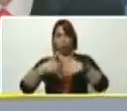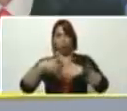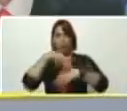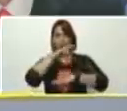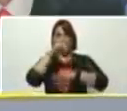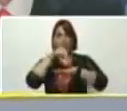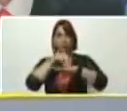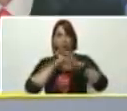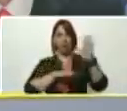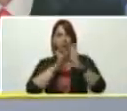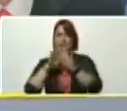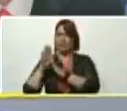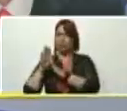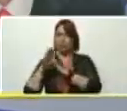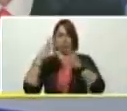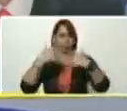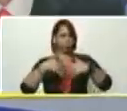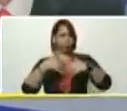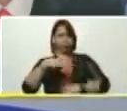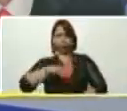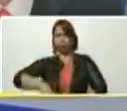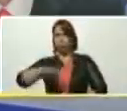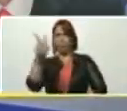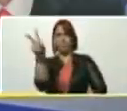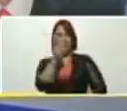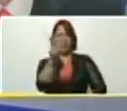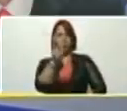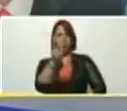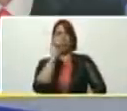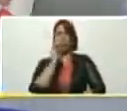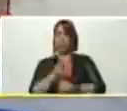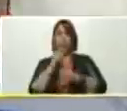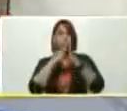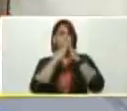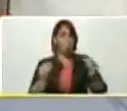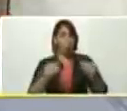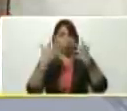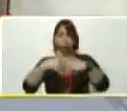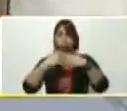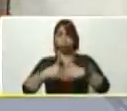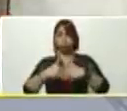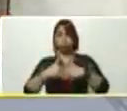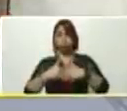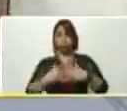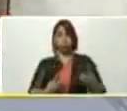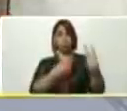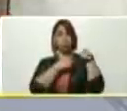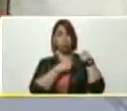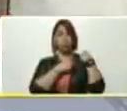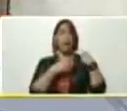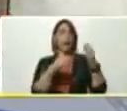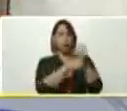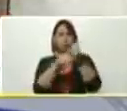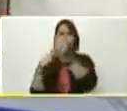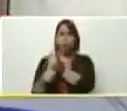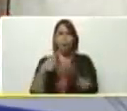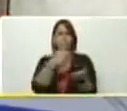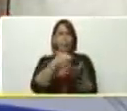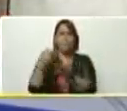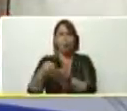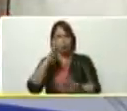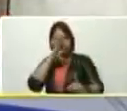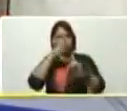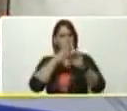a desarrollar la industria del país, toda la industria, a conseguir inversiones, a apuntalar